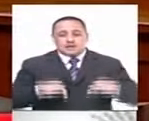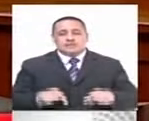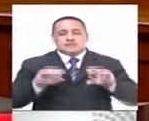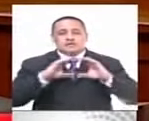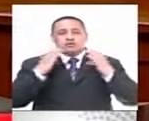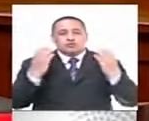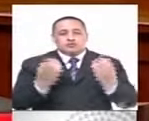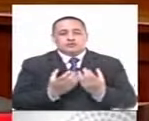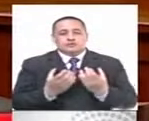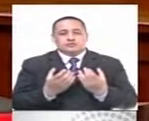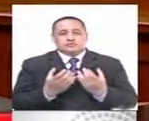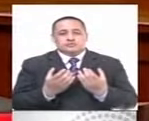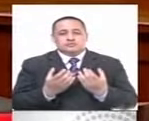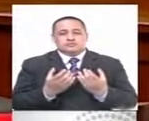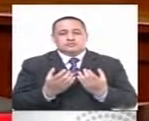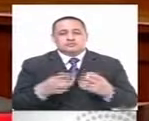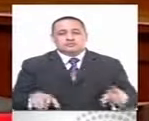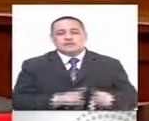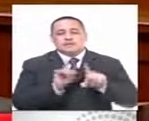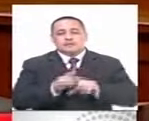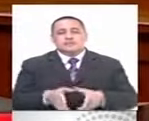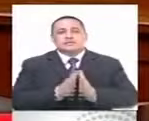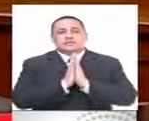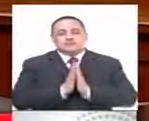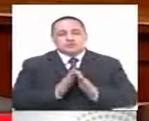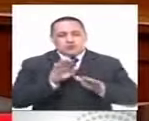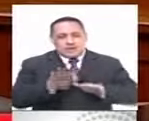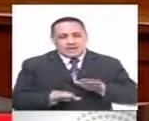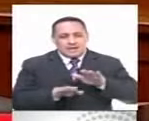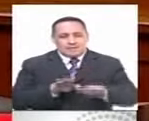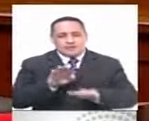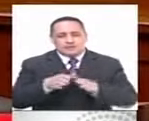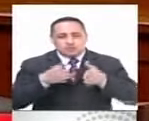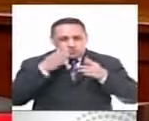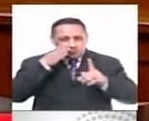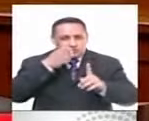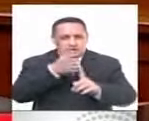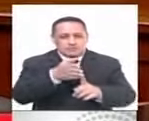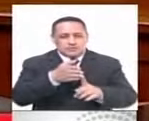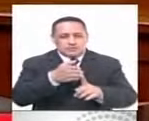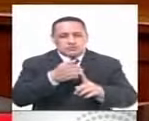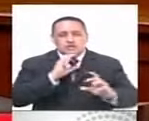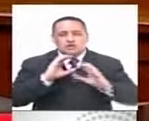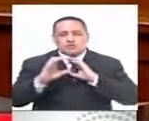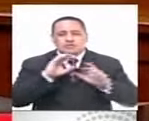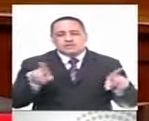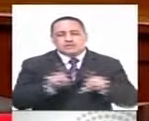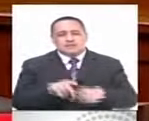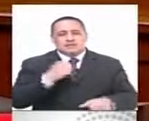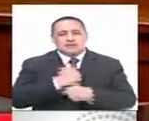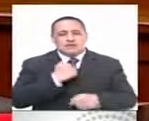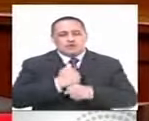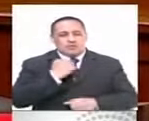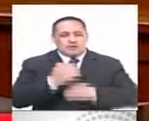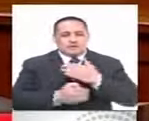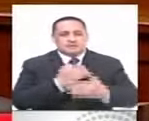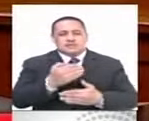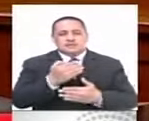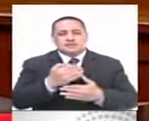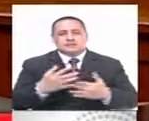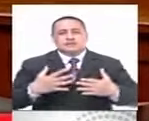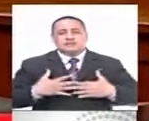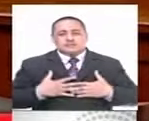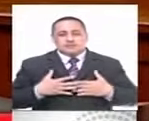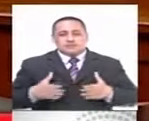este hemiciclo, les pido caminar hacia un horizonte de diálogo y arduo trabajo. Desde